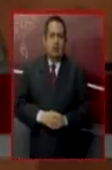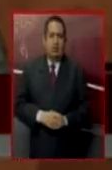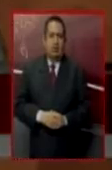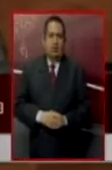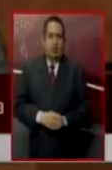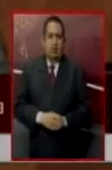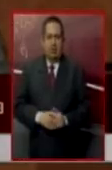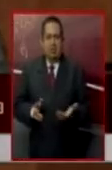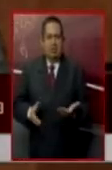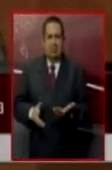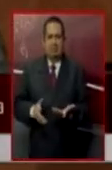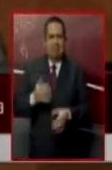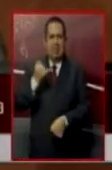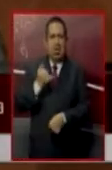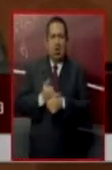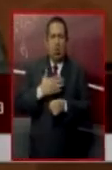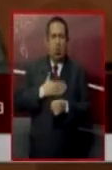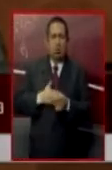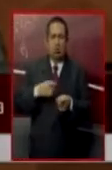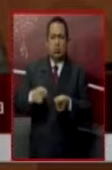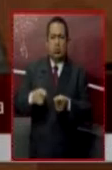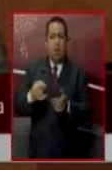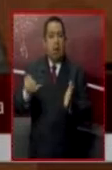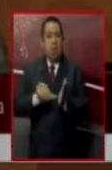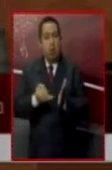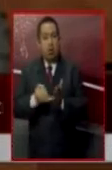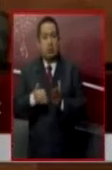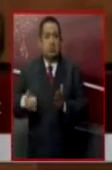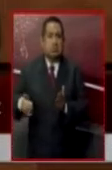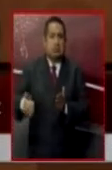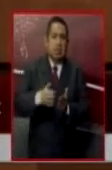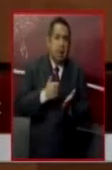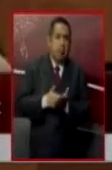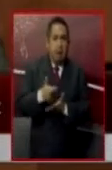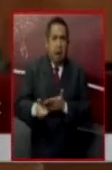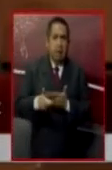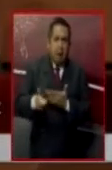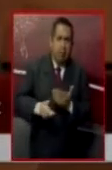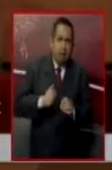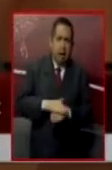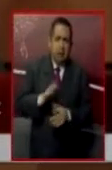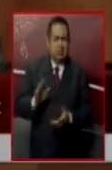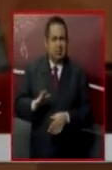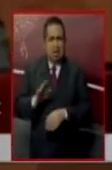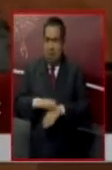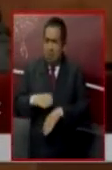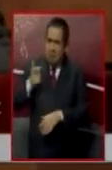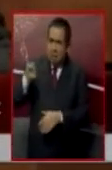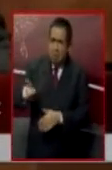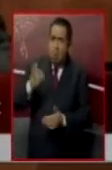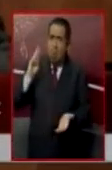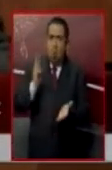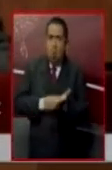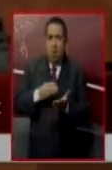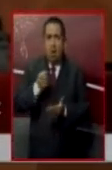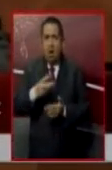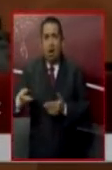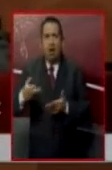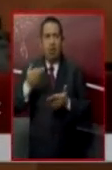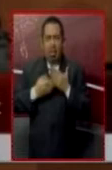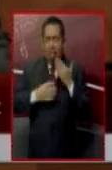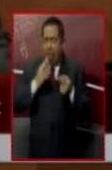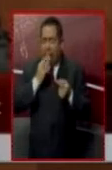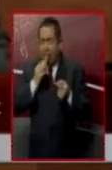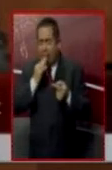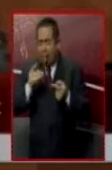Injustos límites a las deducciones personales. También pretende imponer multas a los contribuyentes por